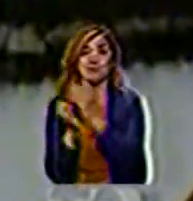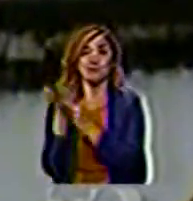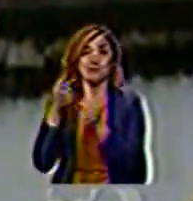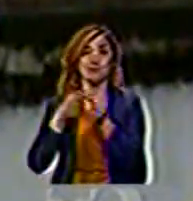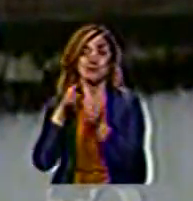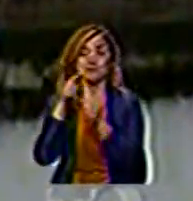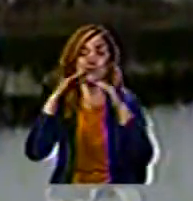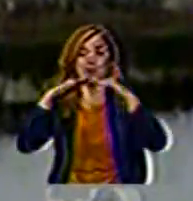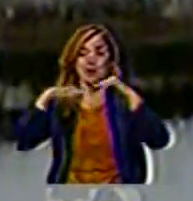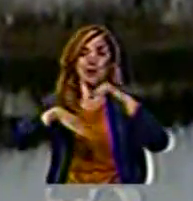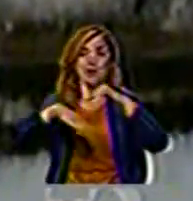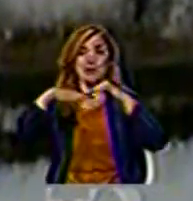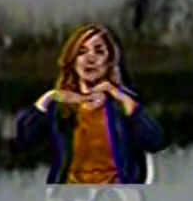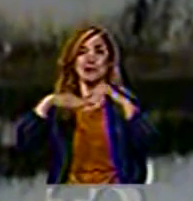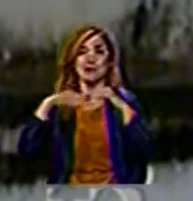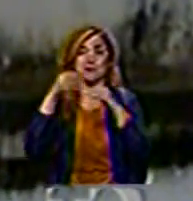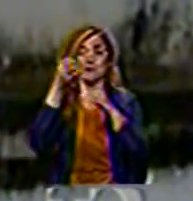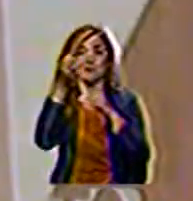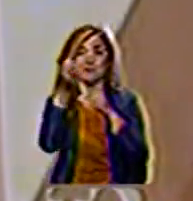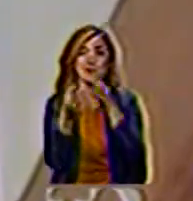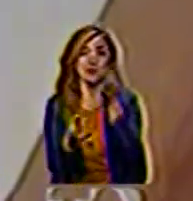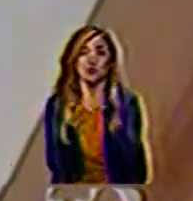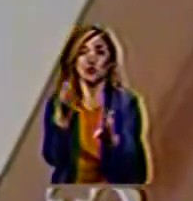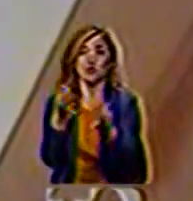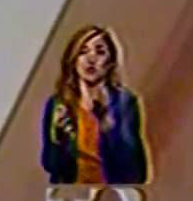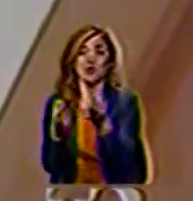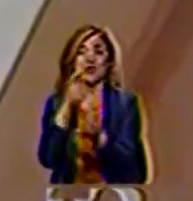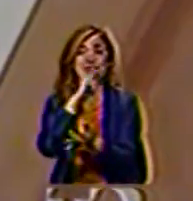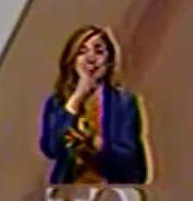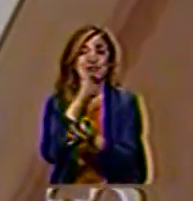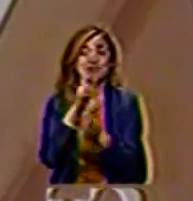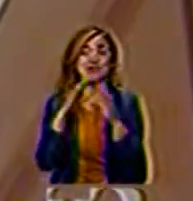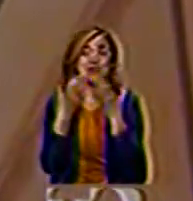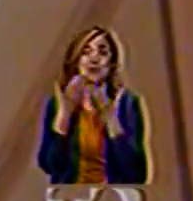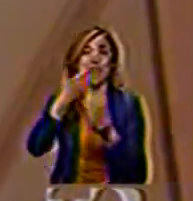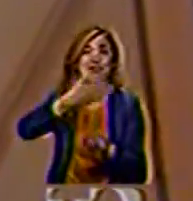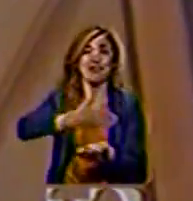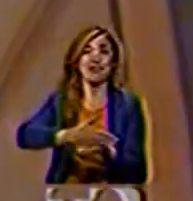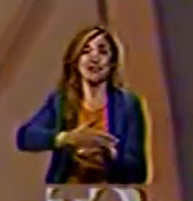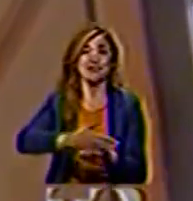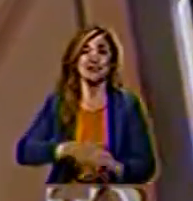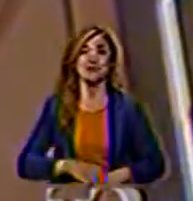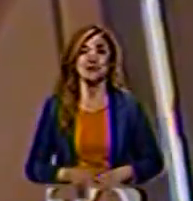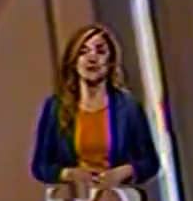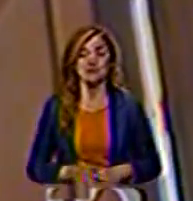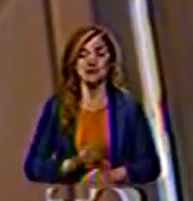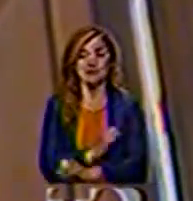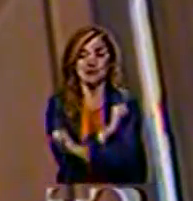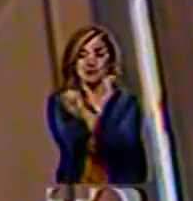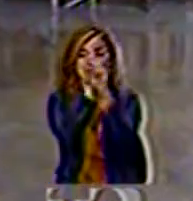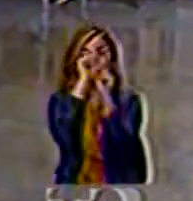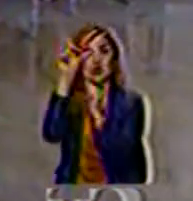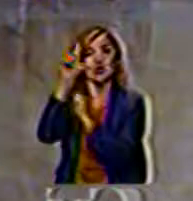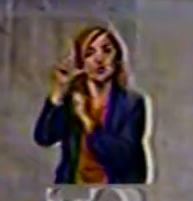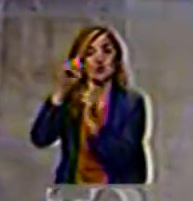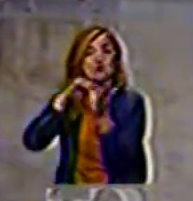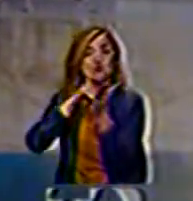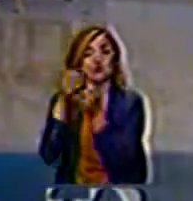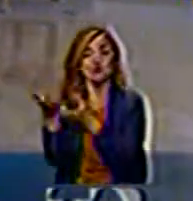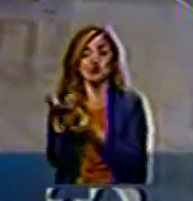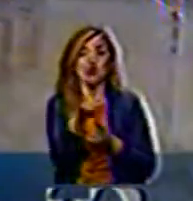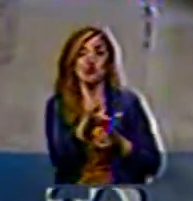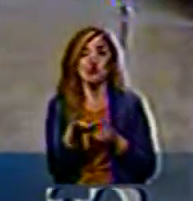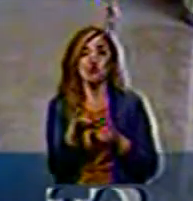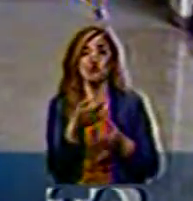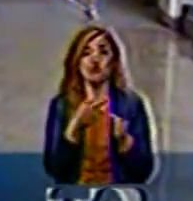granizada del fin de semana provocaron estos daños, por lo que las clases tuvieron que ser suspendidas. Durante la mañana de este lunes, miembros del Cuerpo de